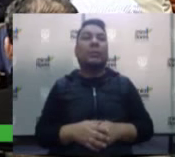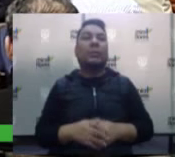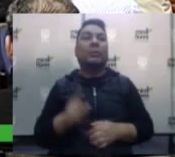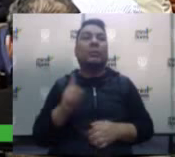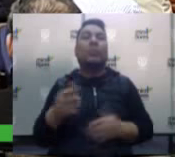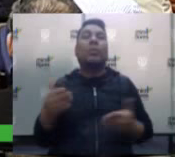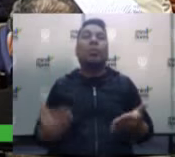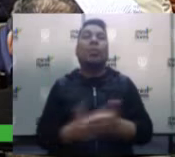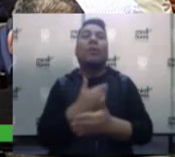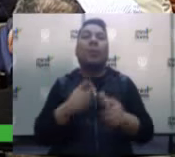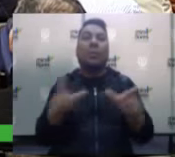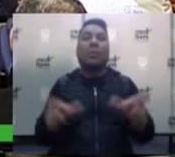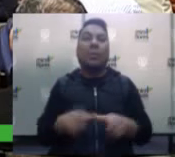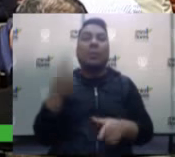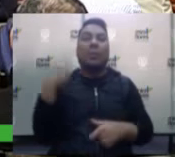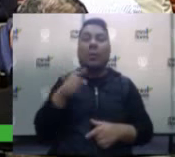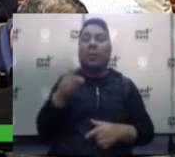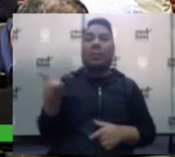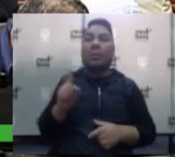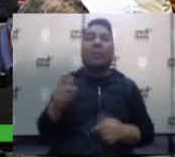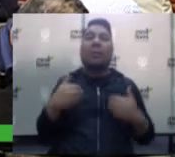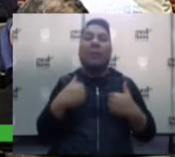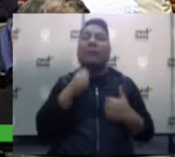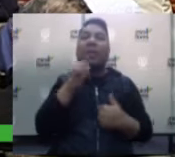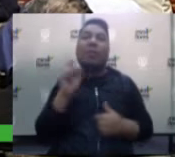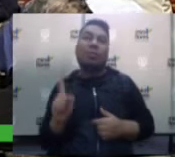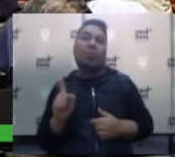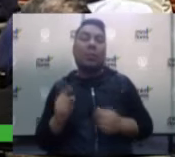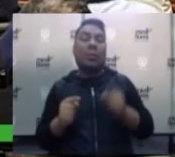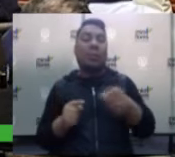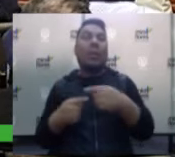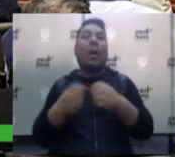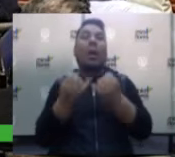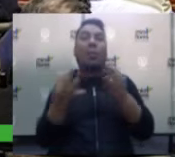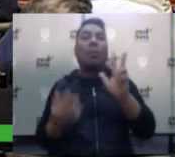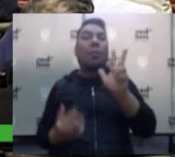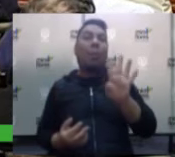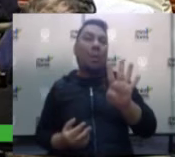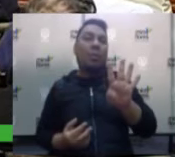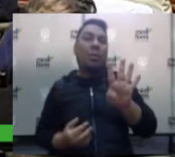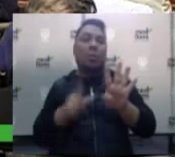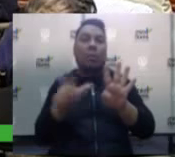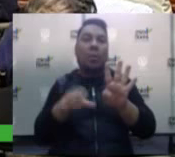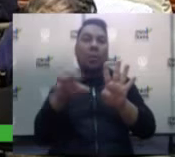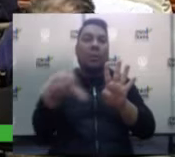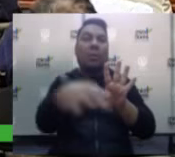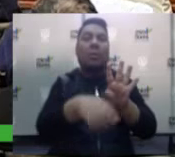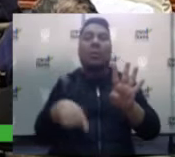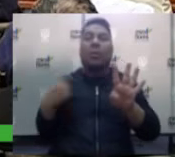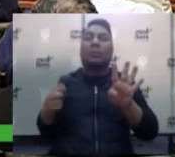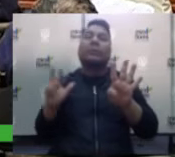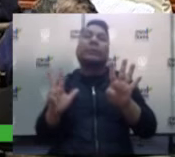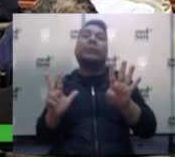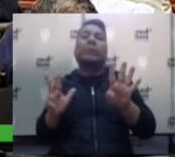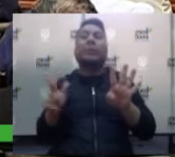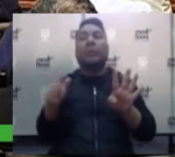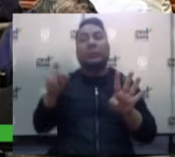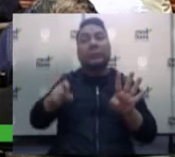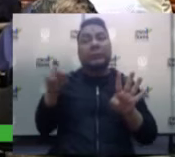nuevas ubicaciones para el resto de partidos que no han tenido acceso a otros puntos, ¿no? Sí, a ver, les explico un